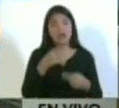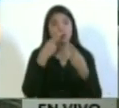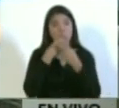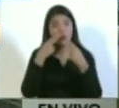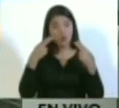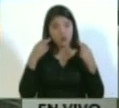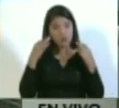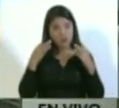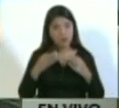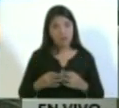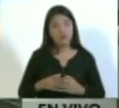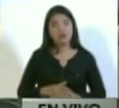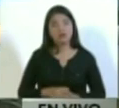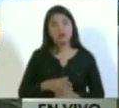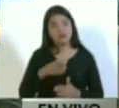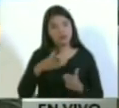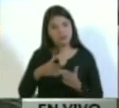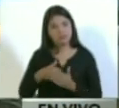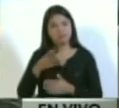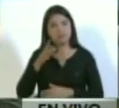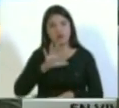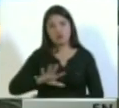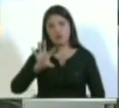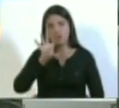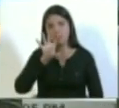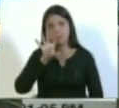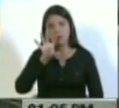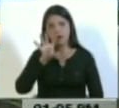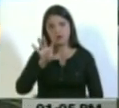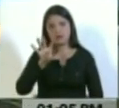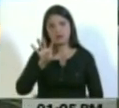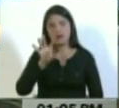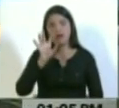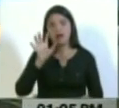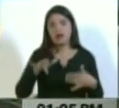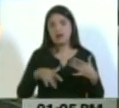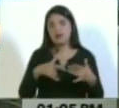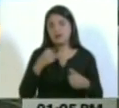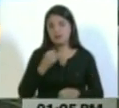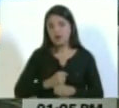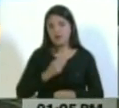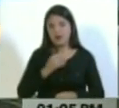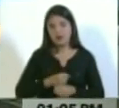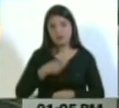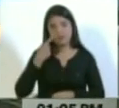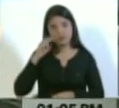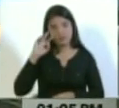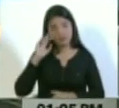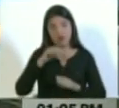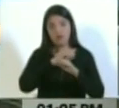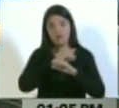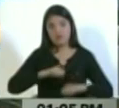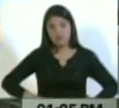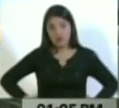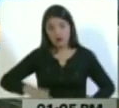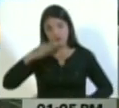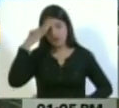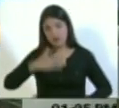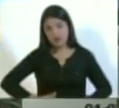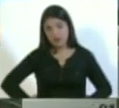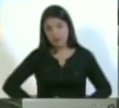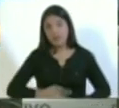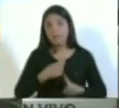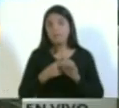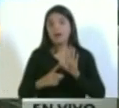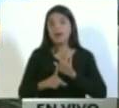comprometa con traicionar al país y estar en actividades fraudulentas. Fuerza Armada Nacional Bolivariana y la